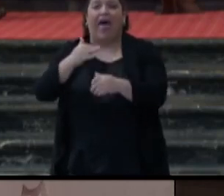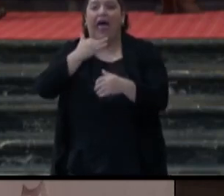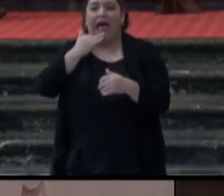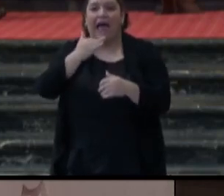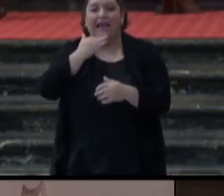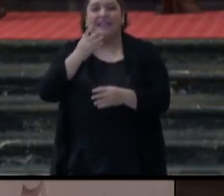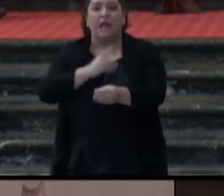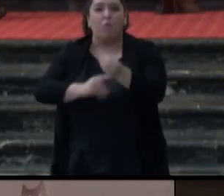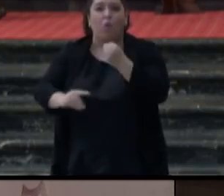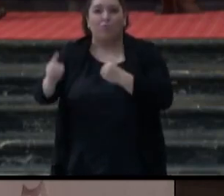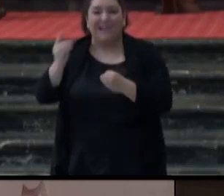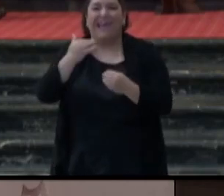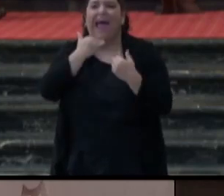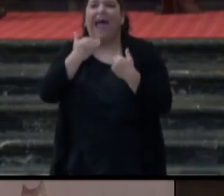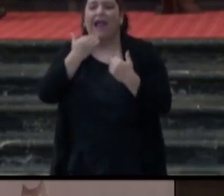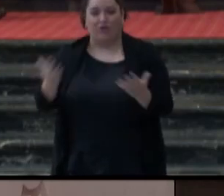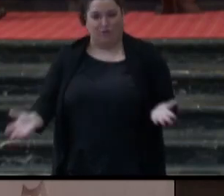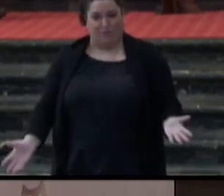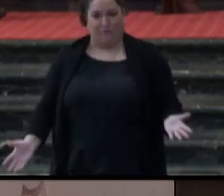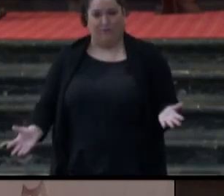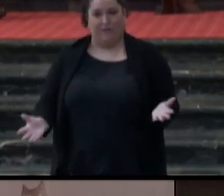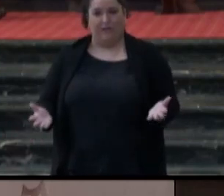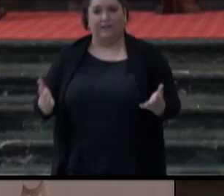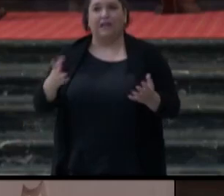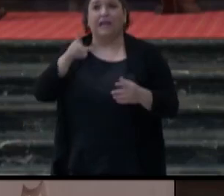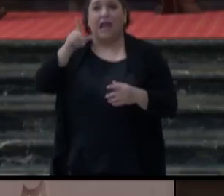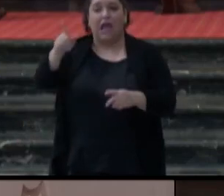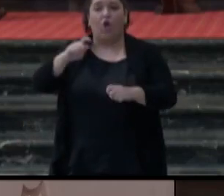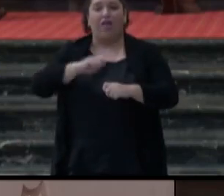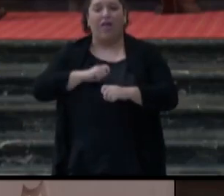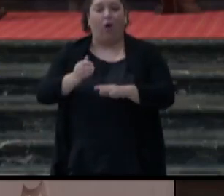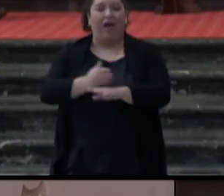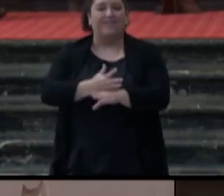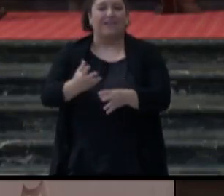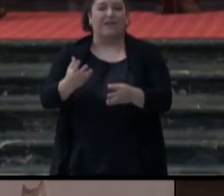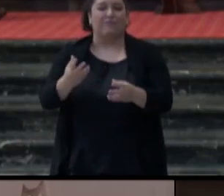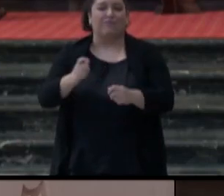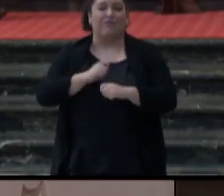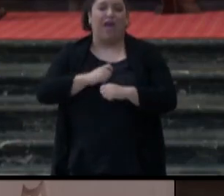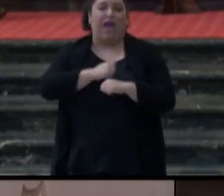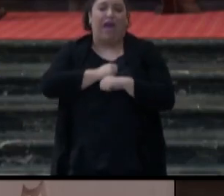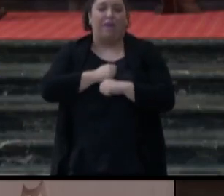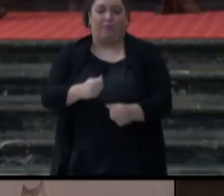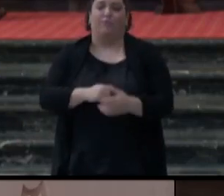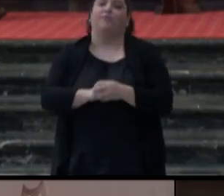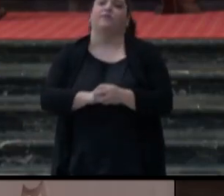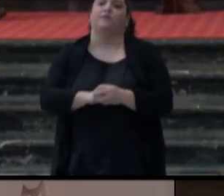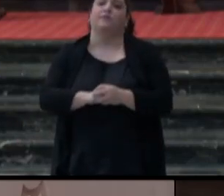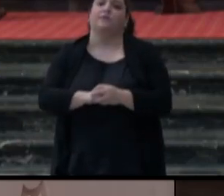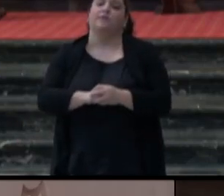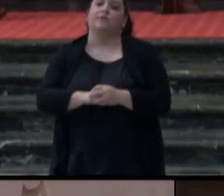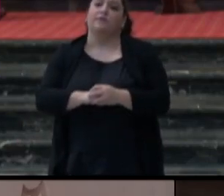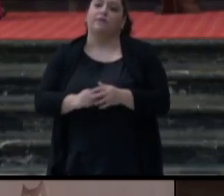devolviéndole algo de lo mucho que él nos ha dado siempre